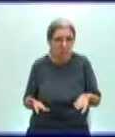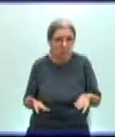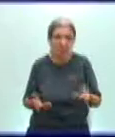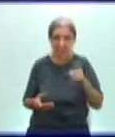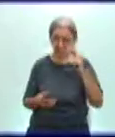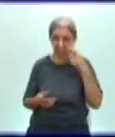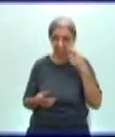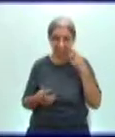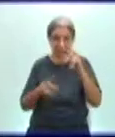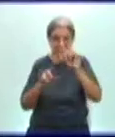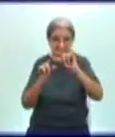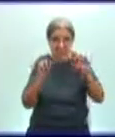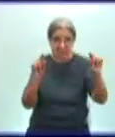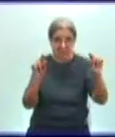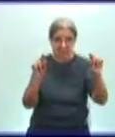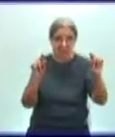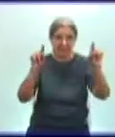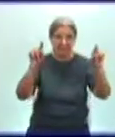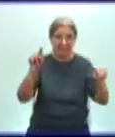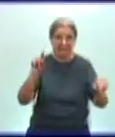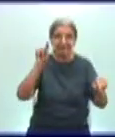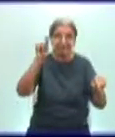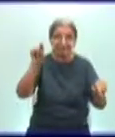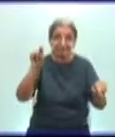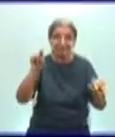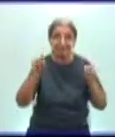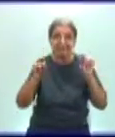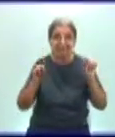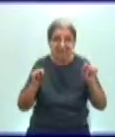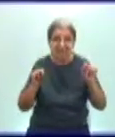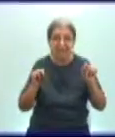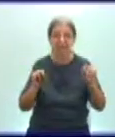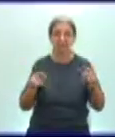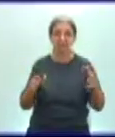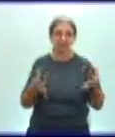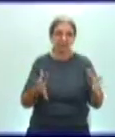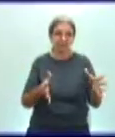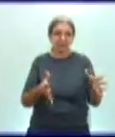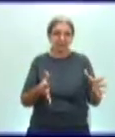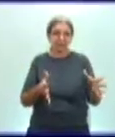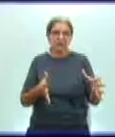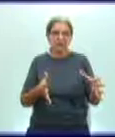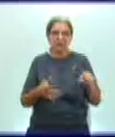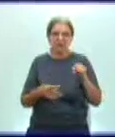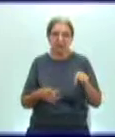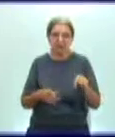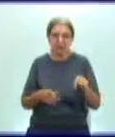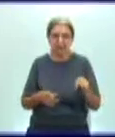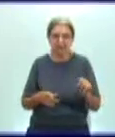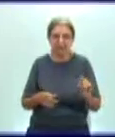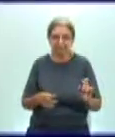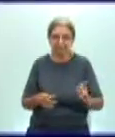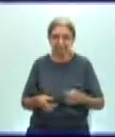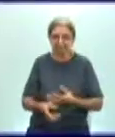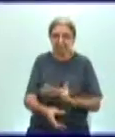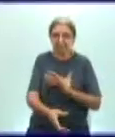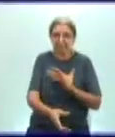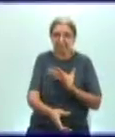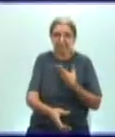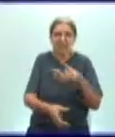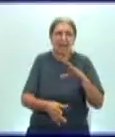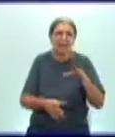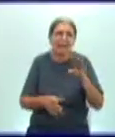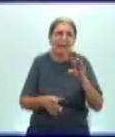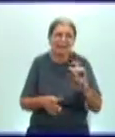título, está entre signos de exclamación que muestran la tensión con que sigue